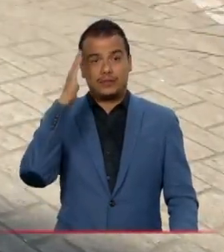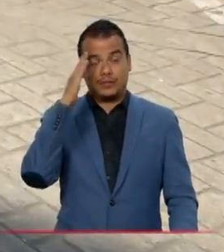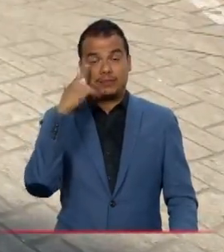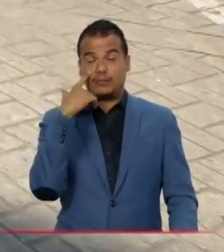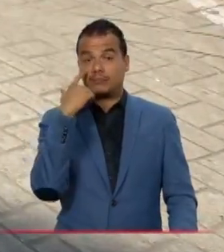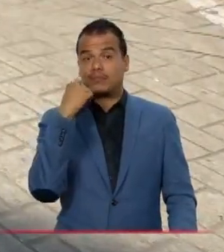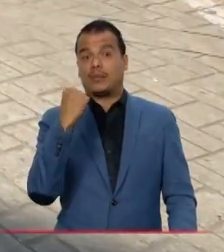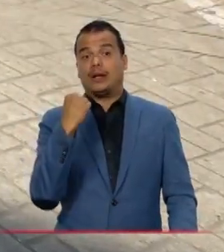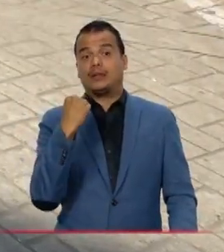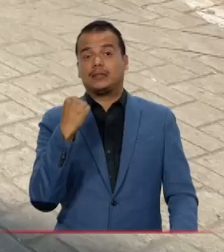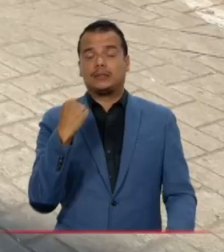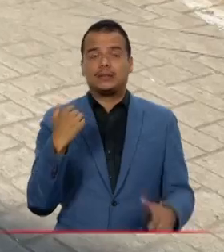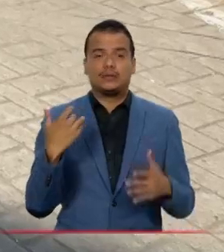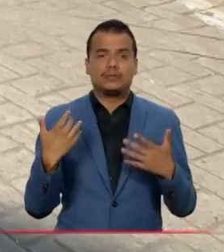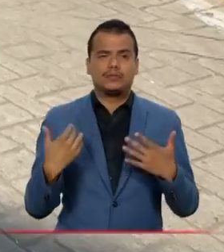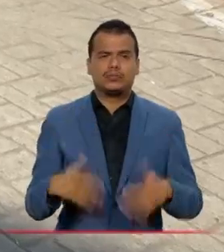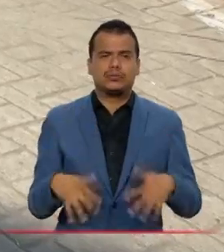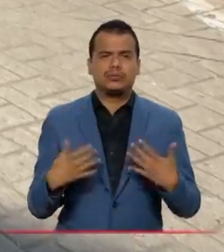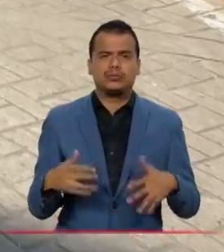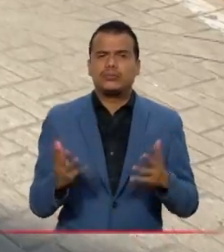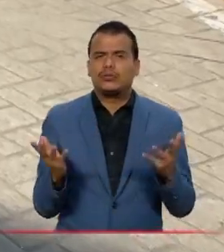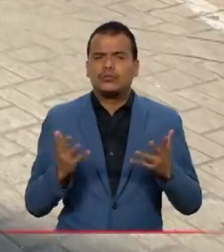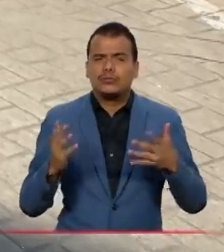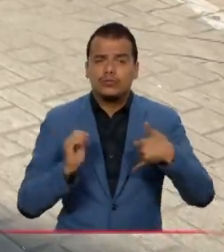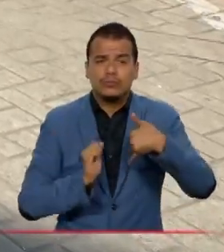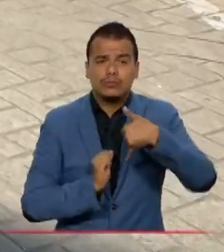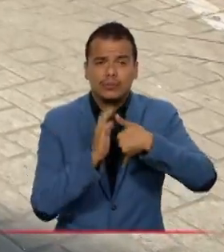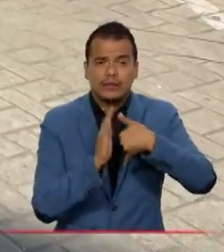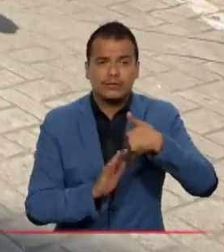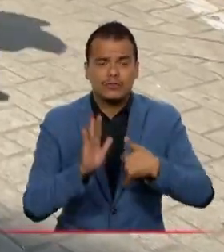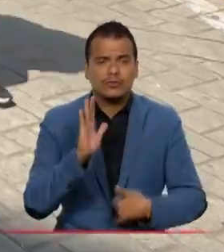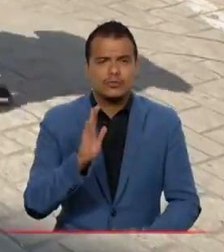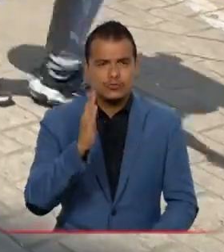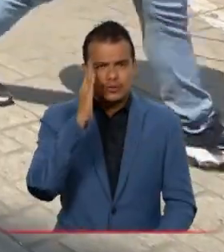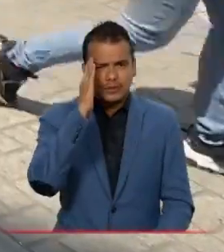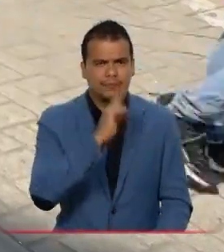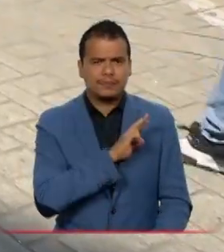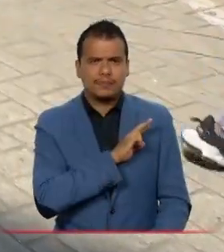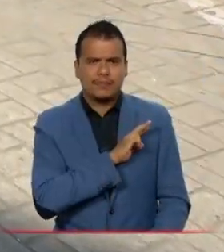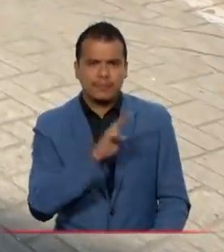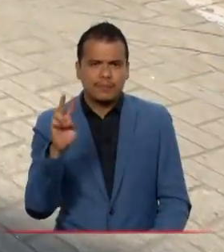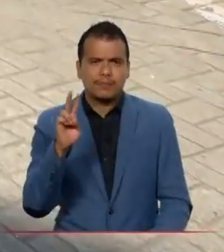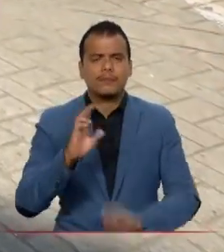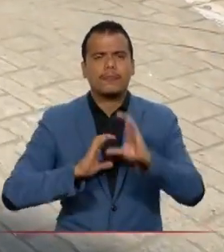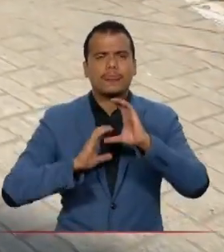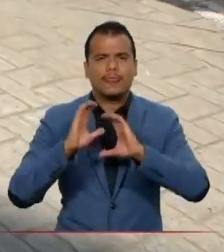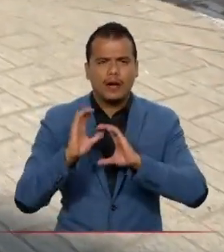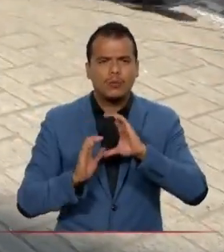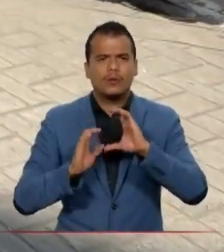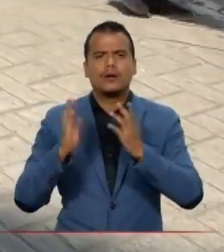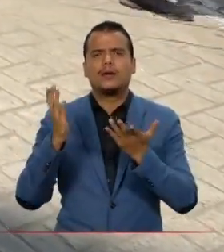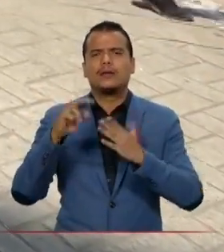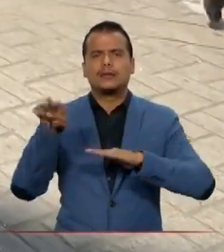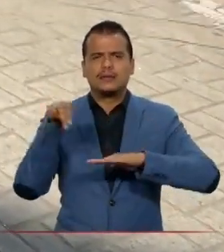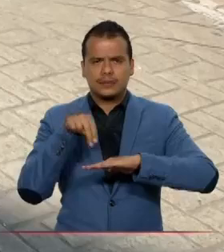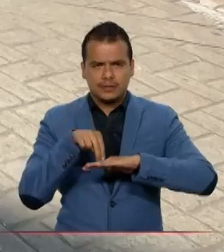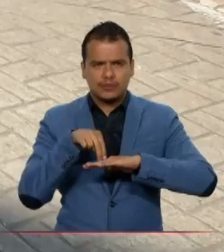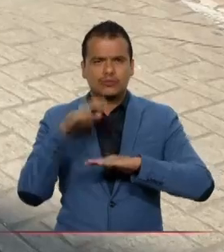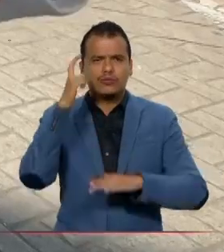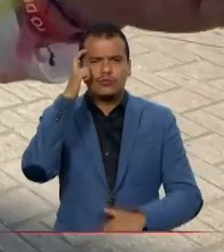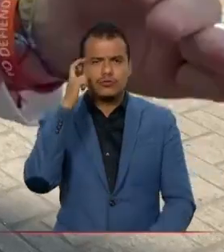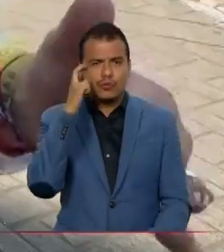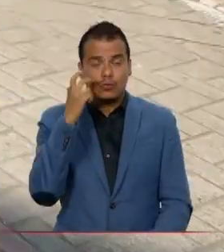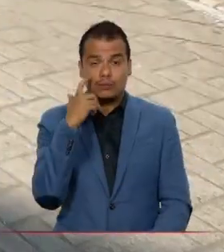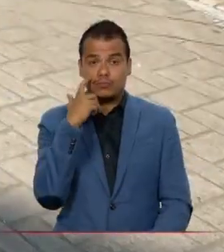más afectada por esto es el Pacífico, con los departamentos de Valle del Cauca, del Cauca, Nariño y Chocó